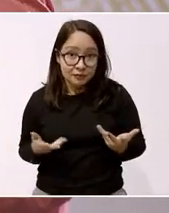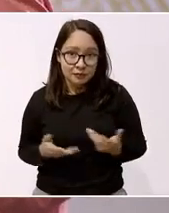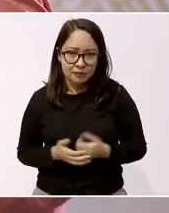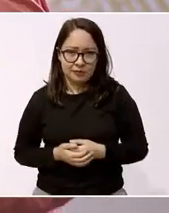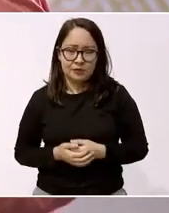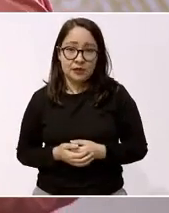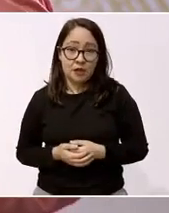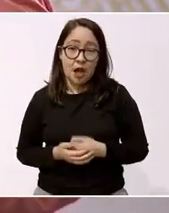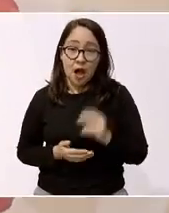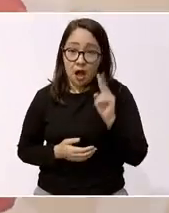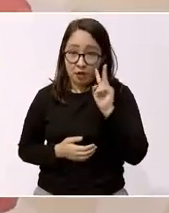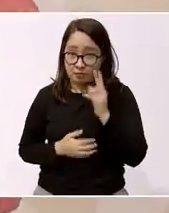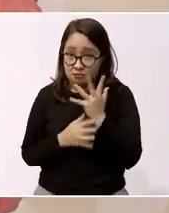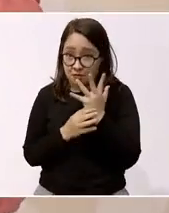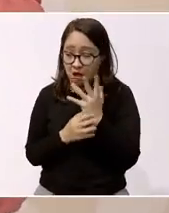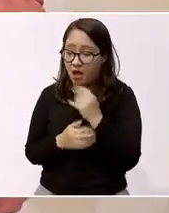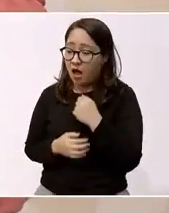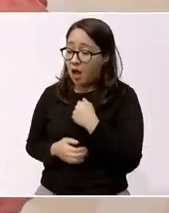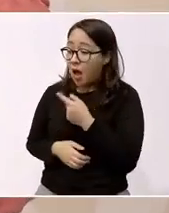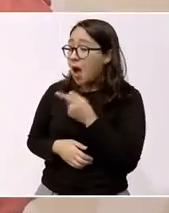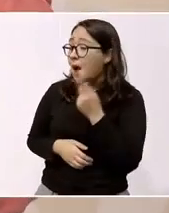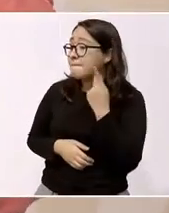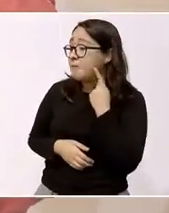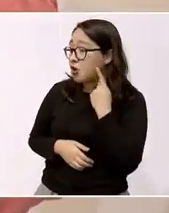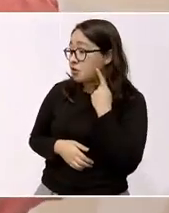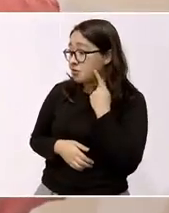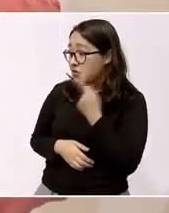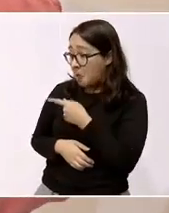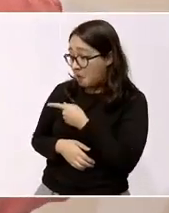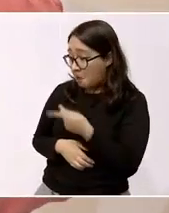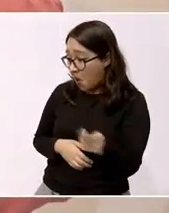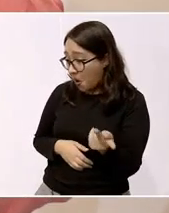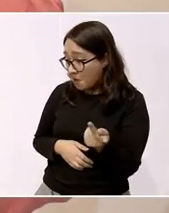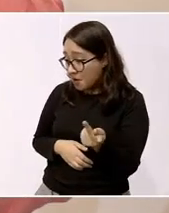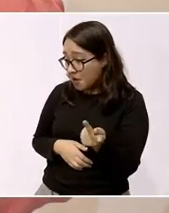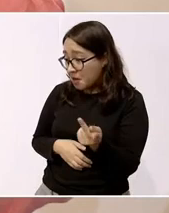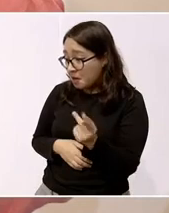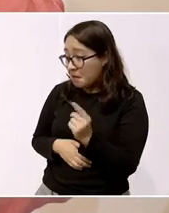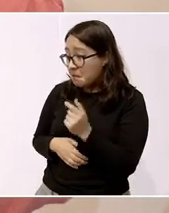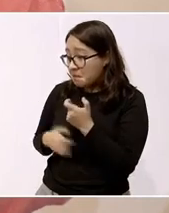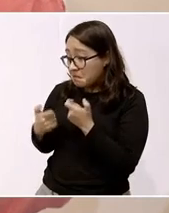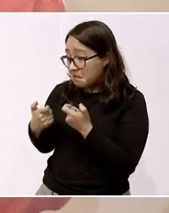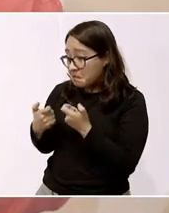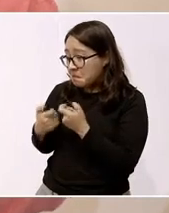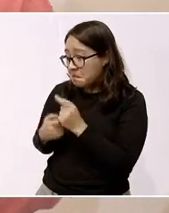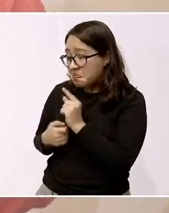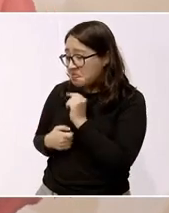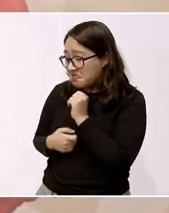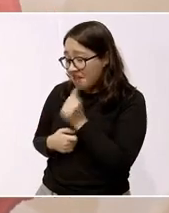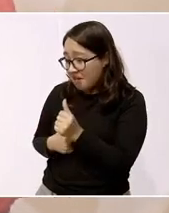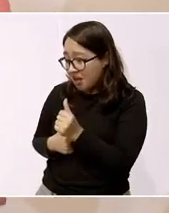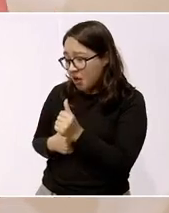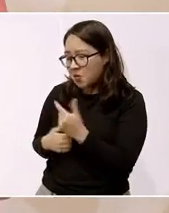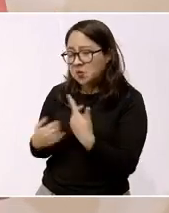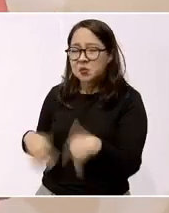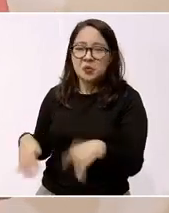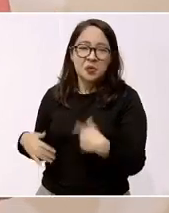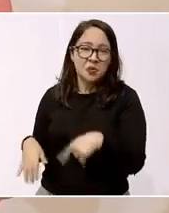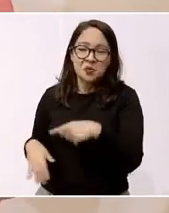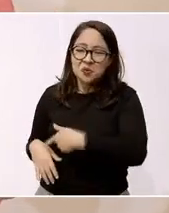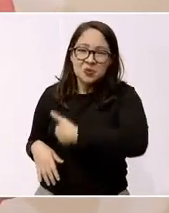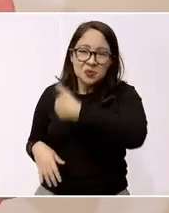político pobre, pobre político. Y una vez le